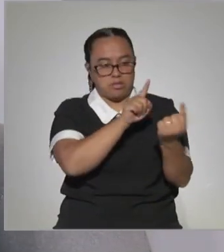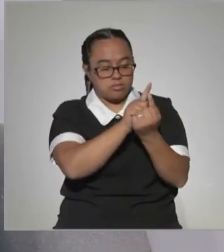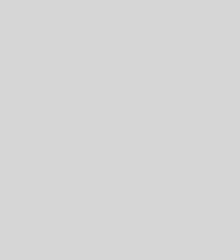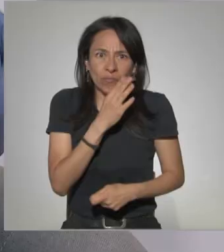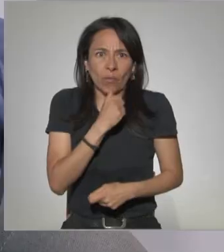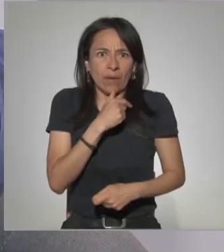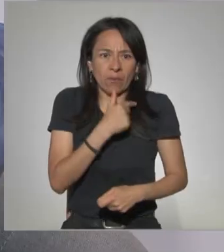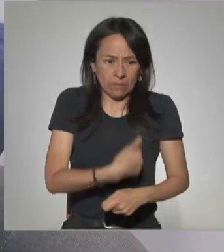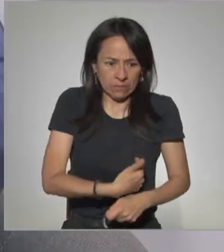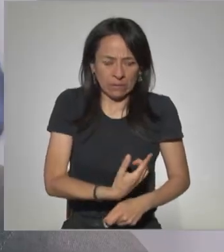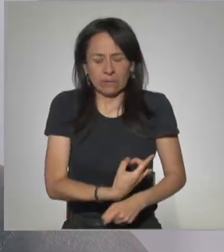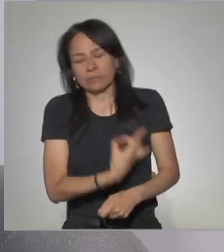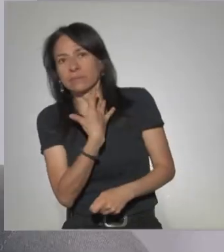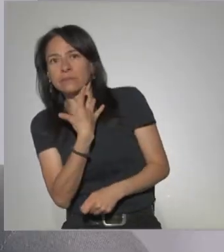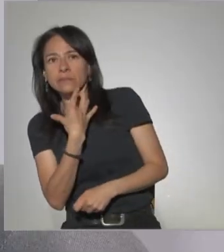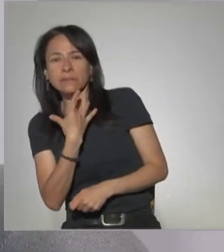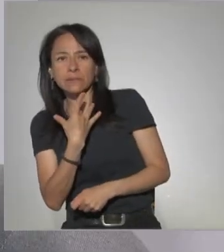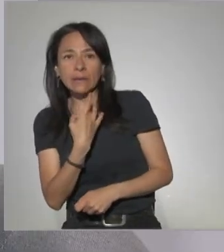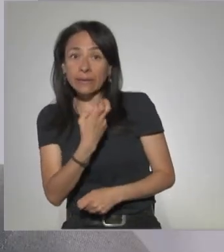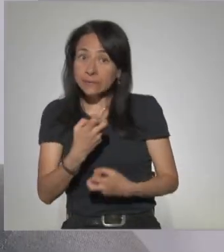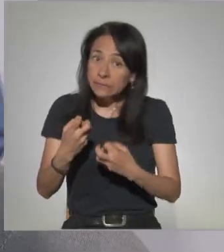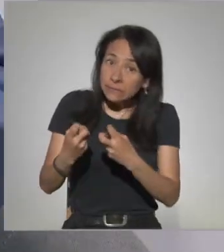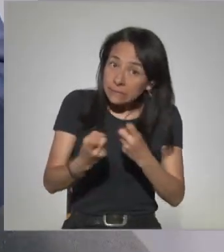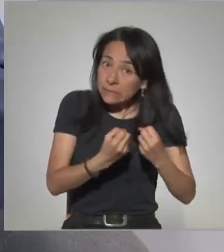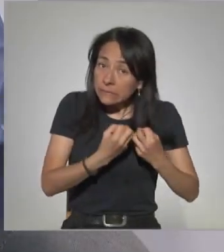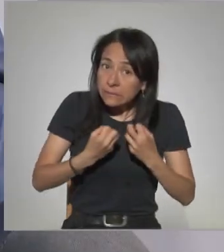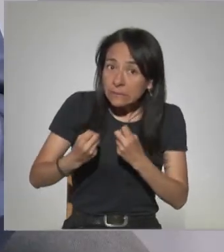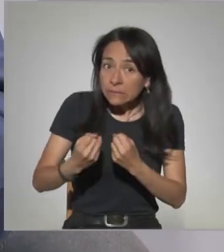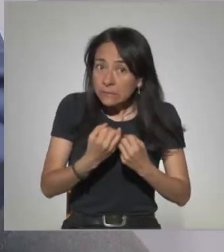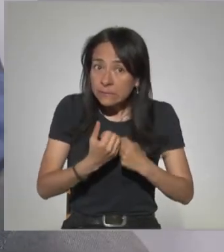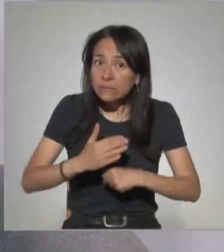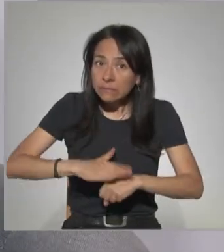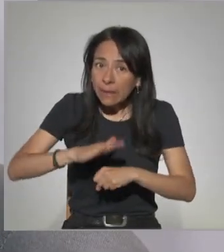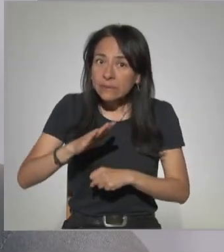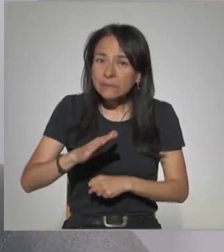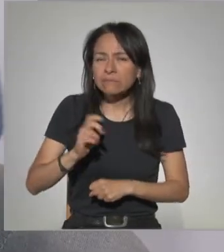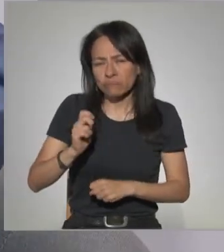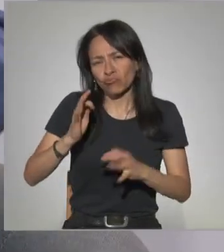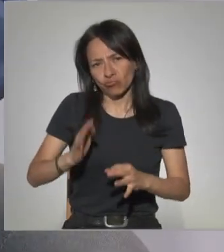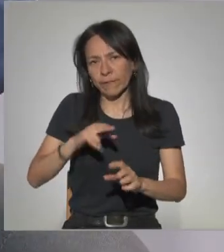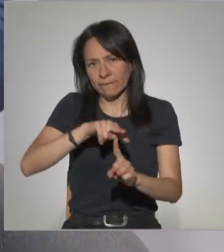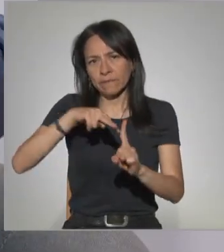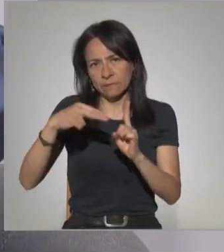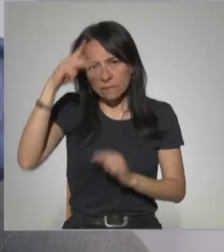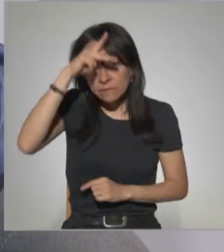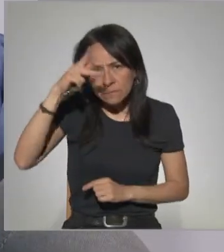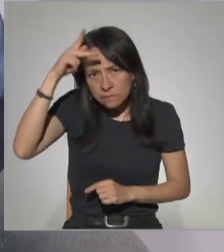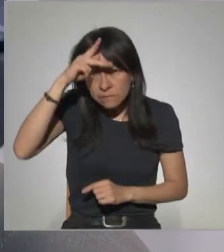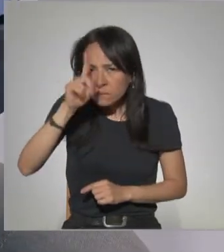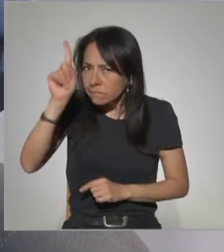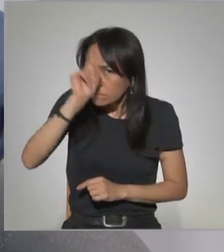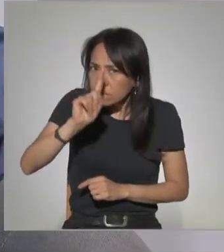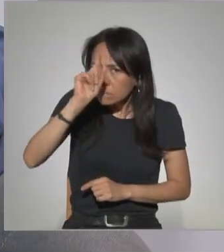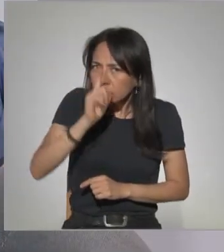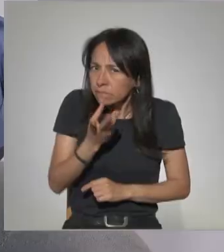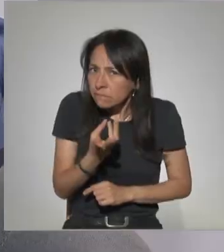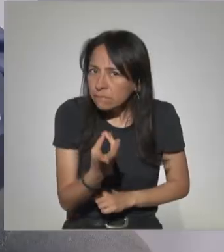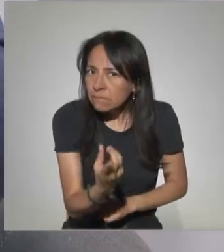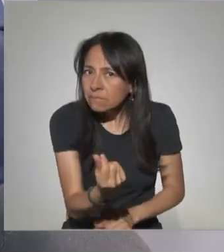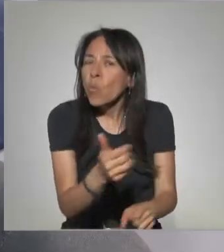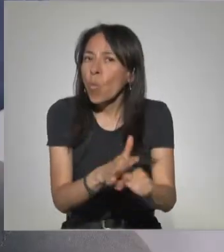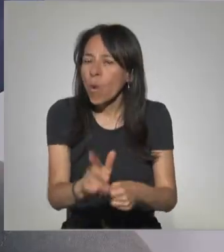el estrés. Frente al estrés, lo que más se aconseja desde el punto de vista psicológico es recordar que yo puedo con